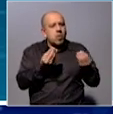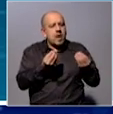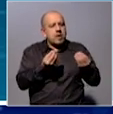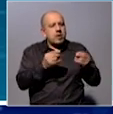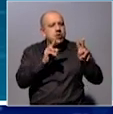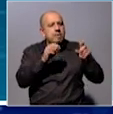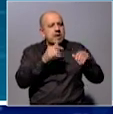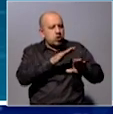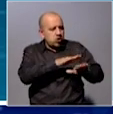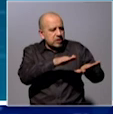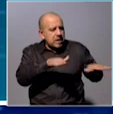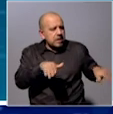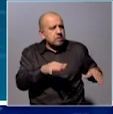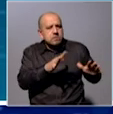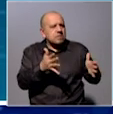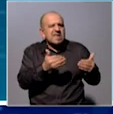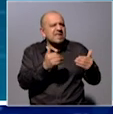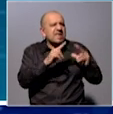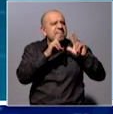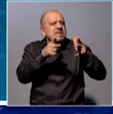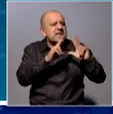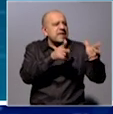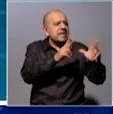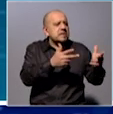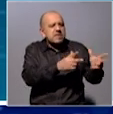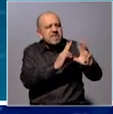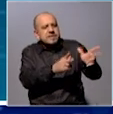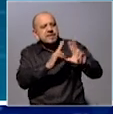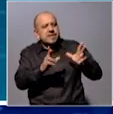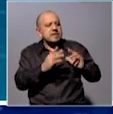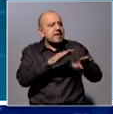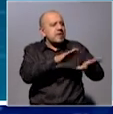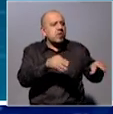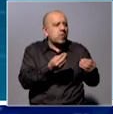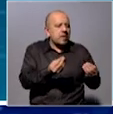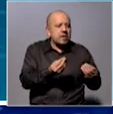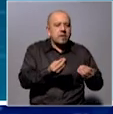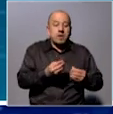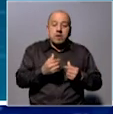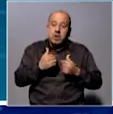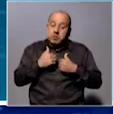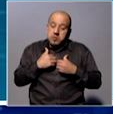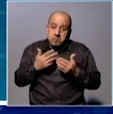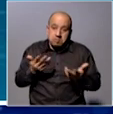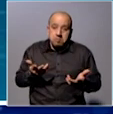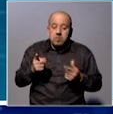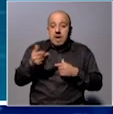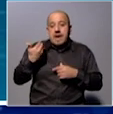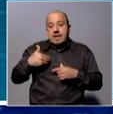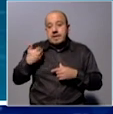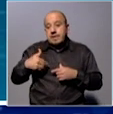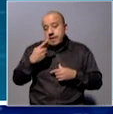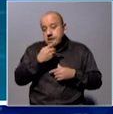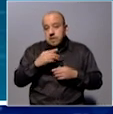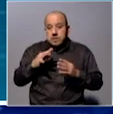los niños y las niñas ponen arriba de la mesa o que surgen de las consultas más recientes? Sí, yo le puedo decir que en Argentina, que